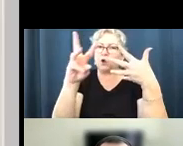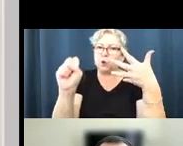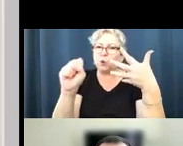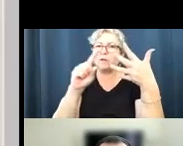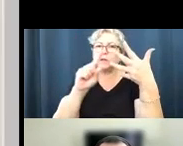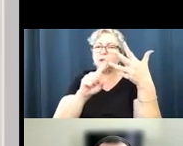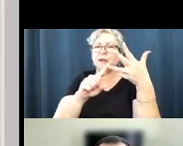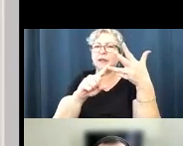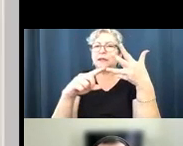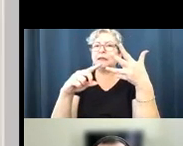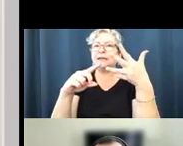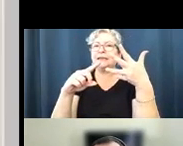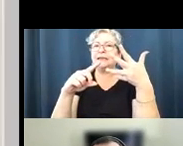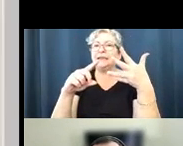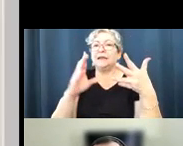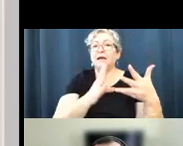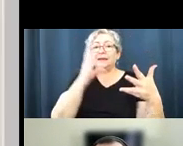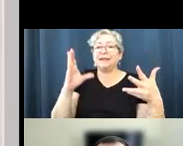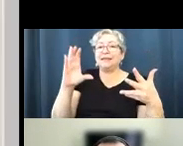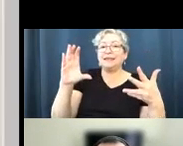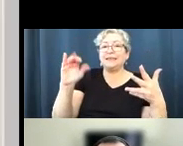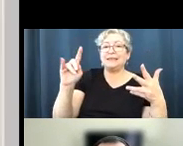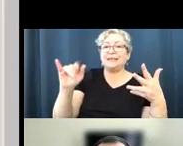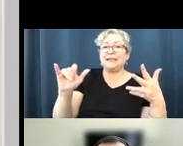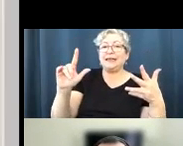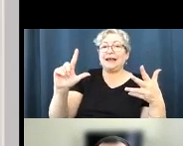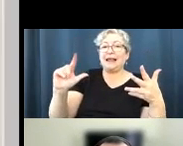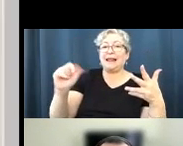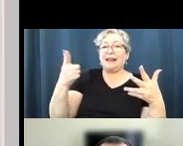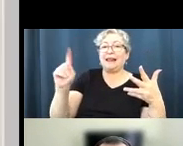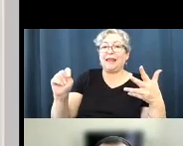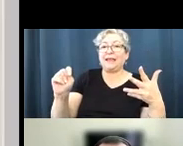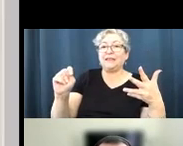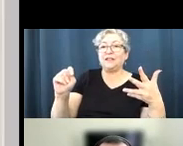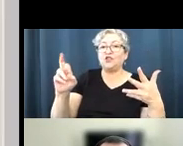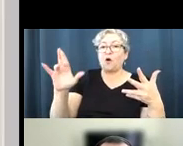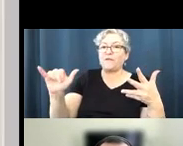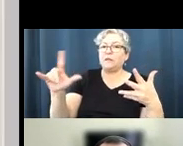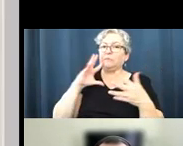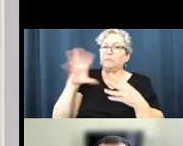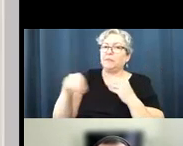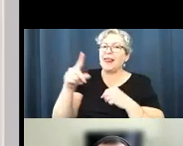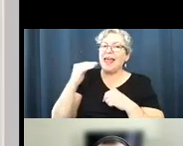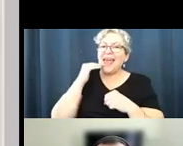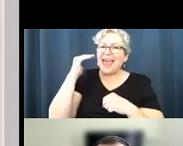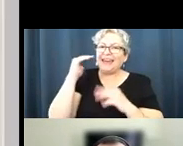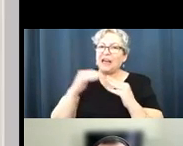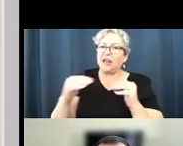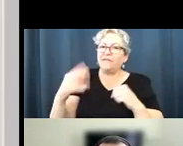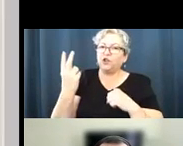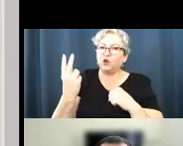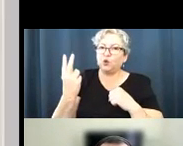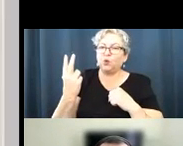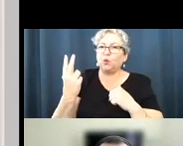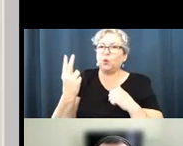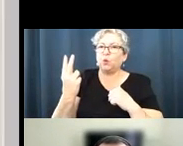de noticias. Y aquí donde tenemos el survey de las City Lights, nos da un poquito más información que nos dicen que eso